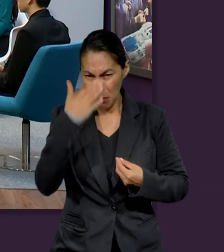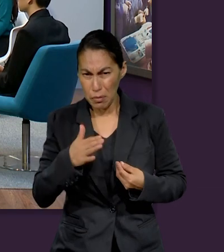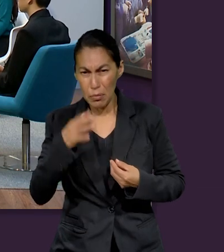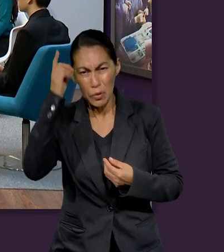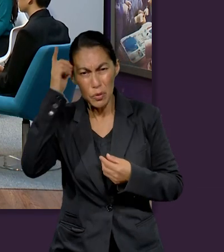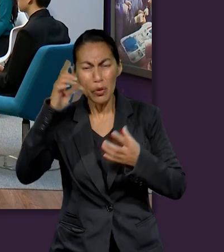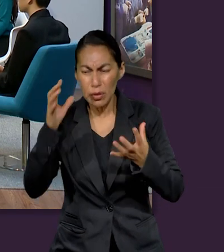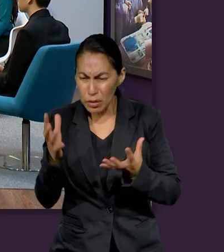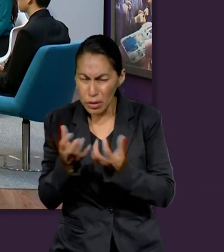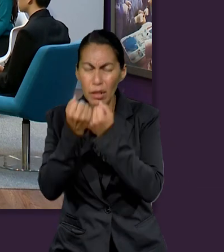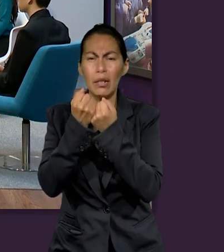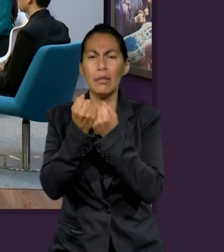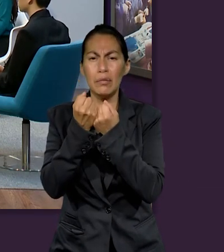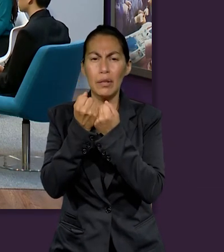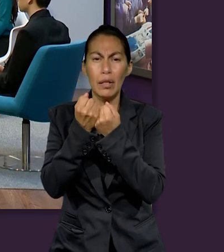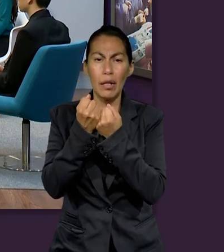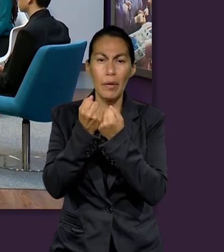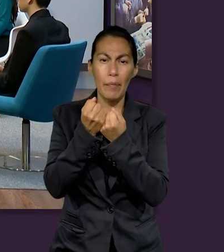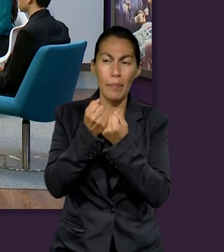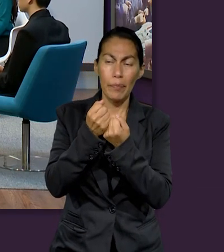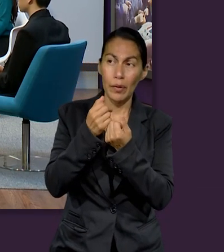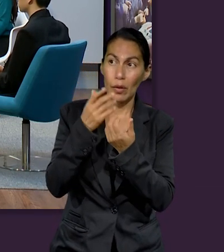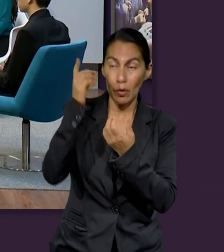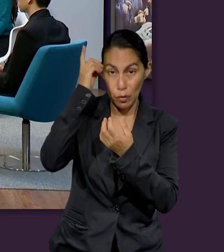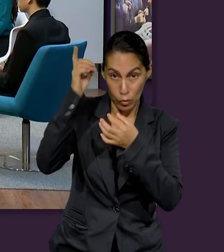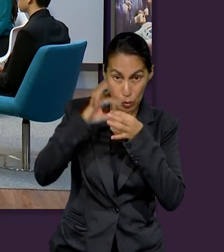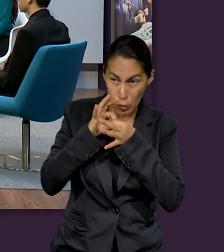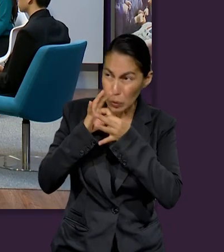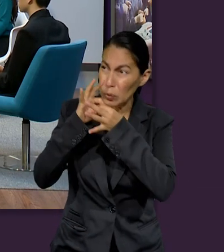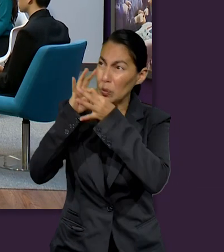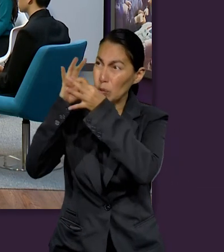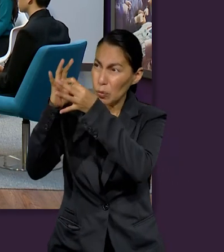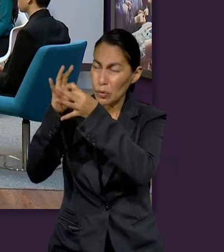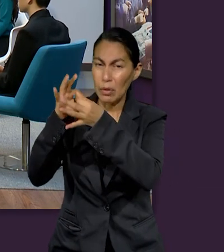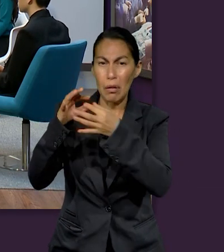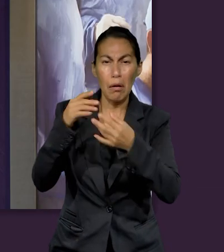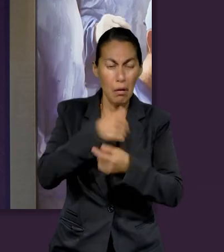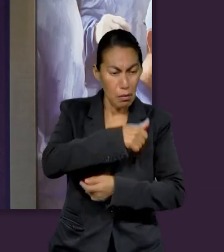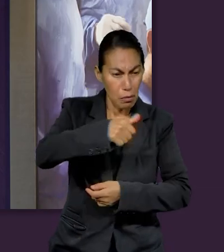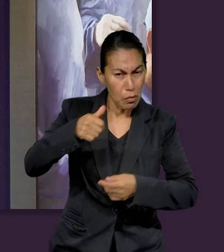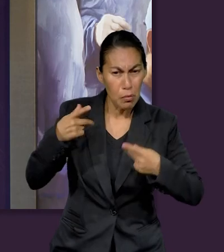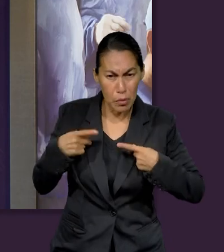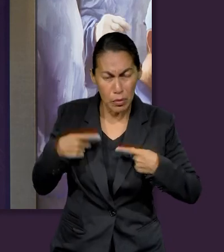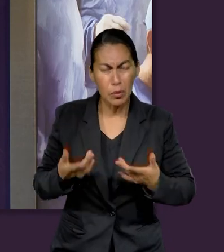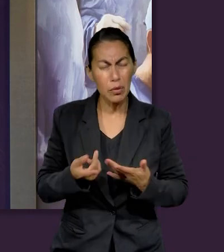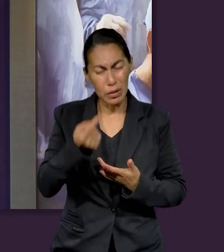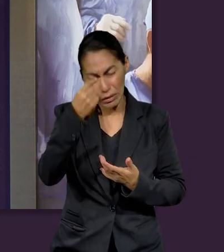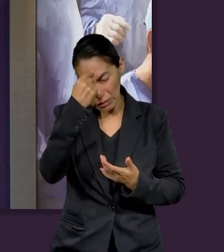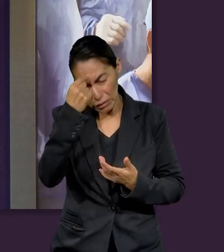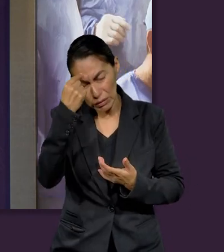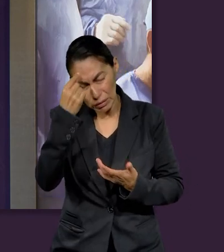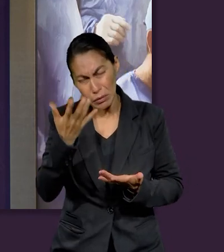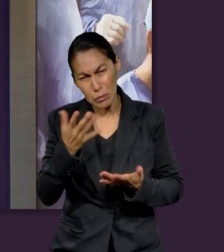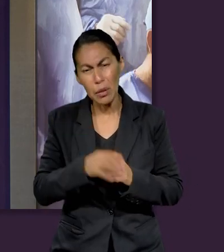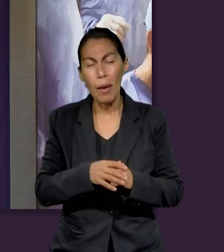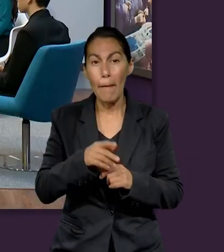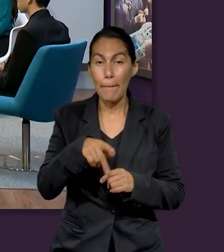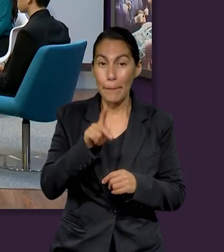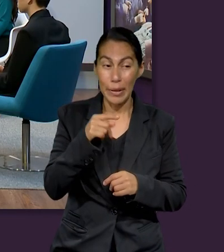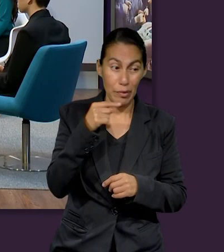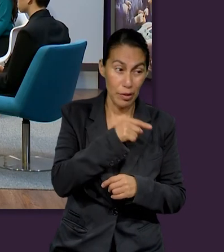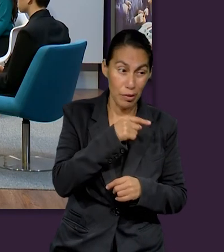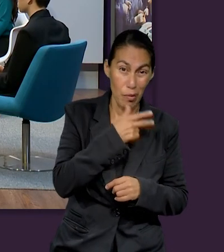no solamente de la salvación sino de de las cosas espirituales de las cosas personales también